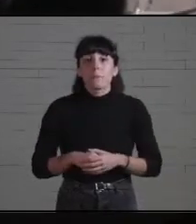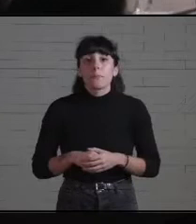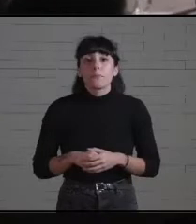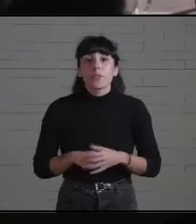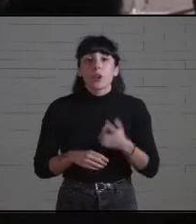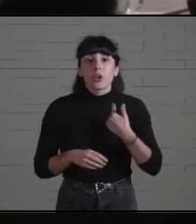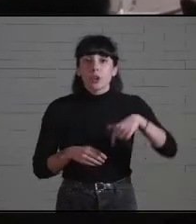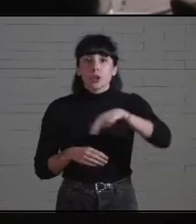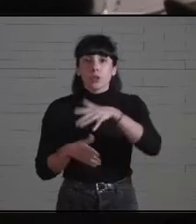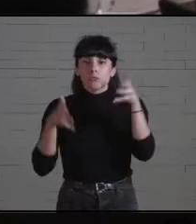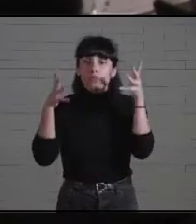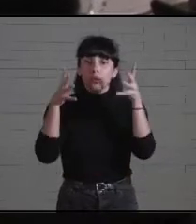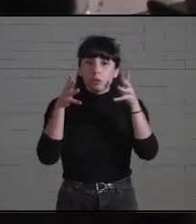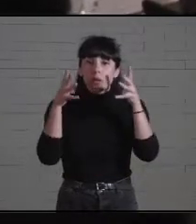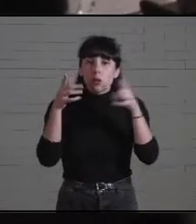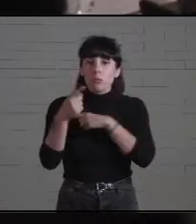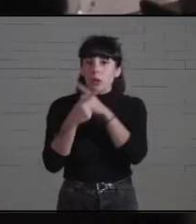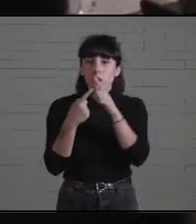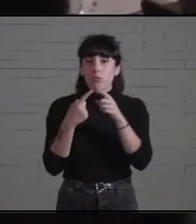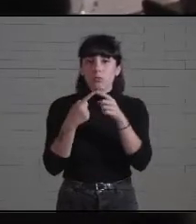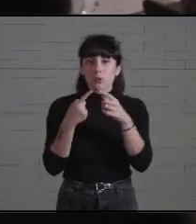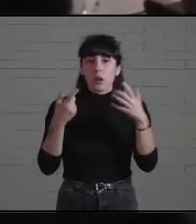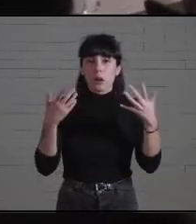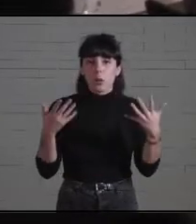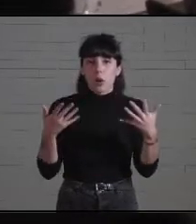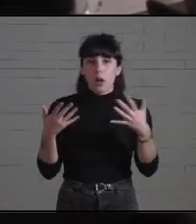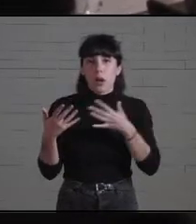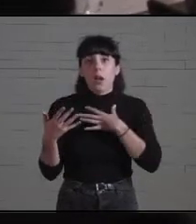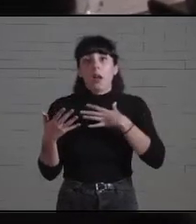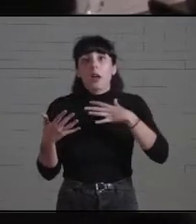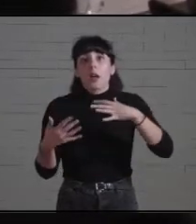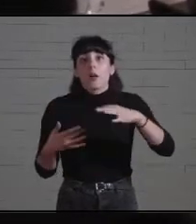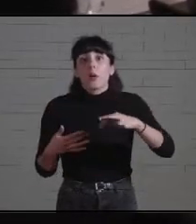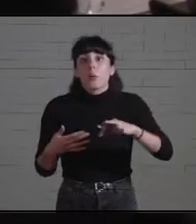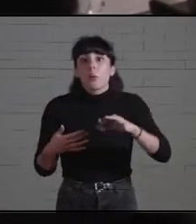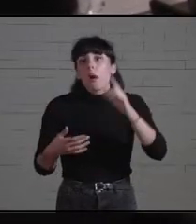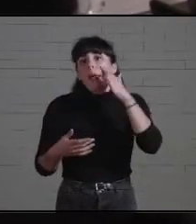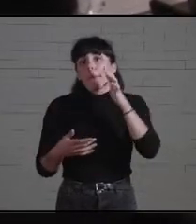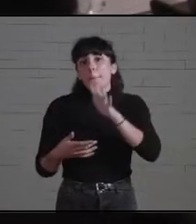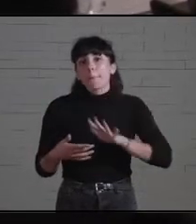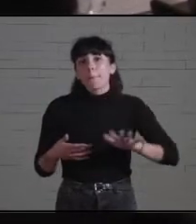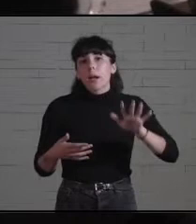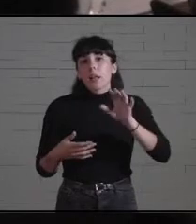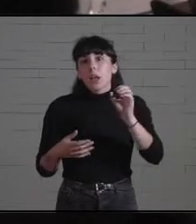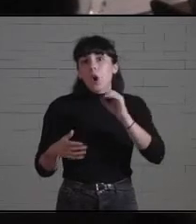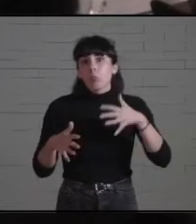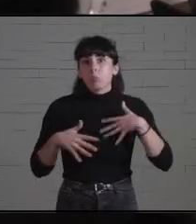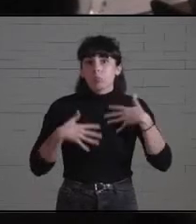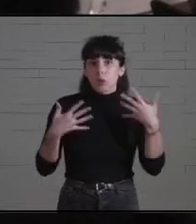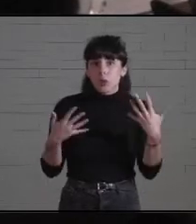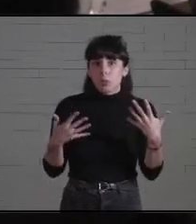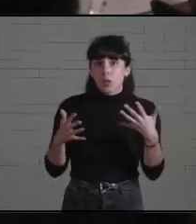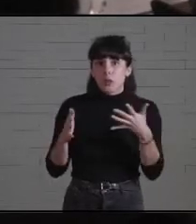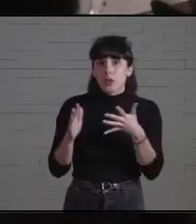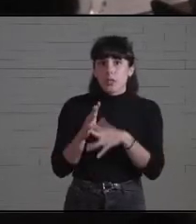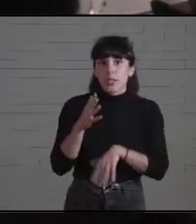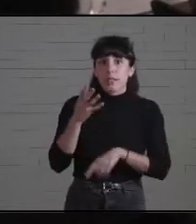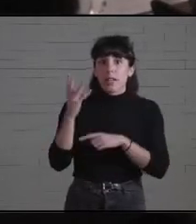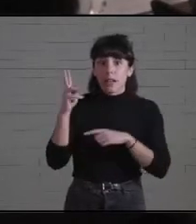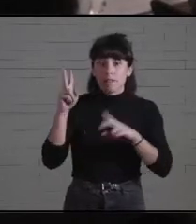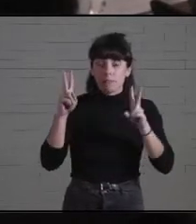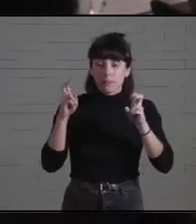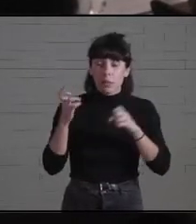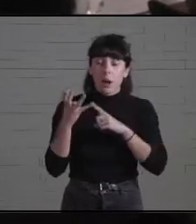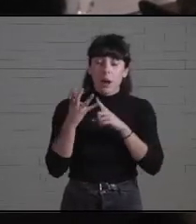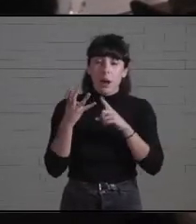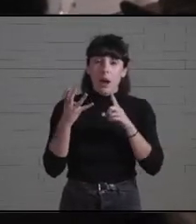nosotros hacemos, quizás va a parecer, va a sorprender, es que las nuevas reducciones de